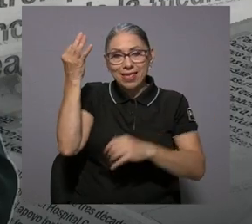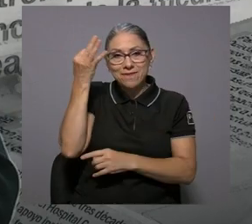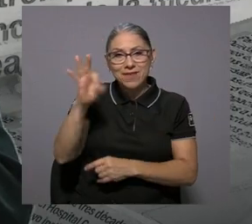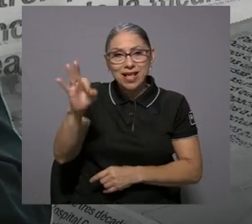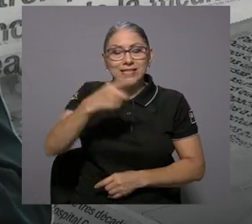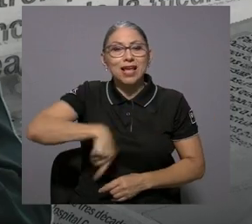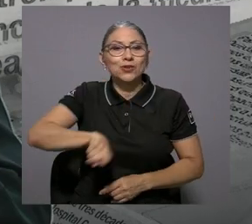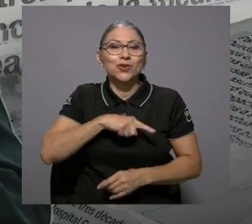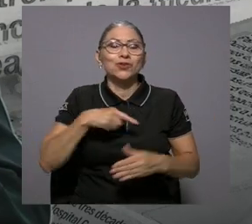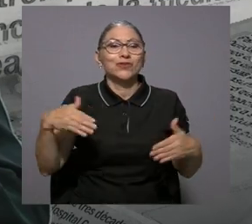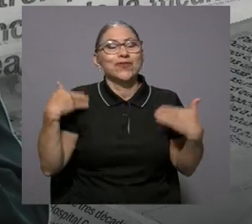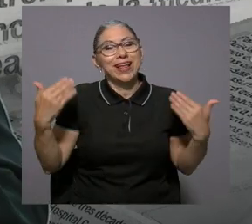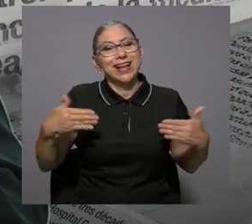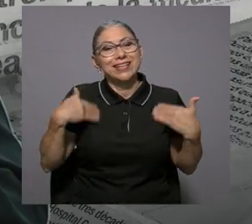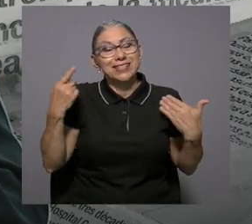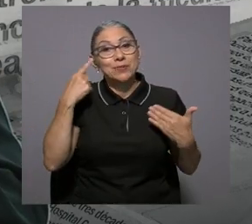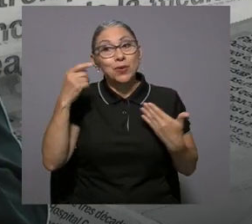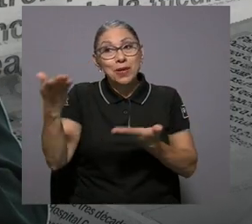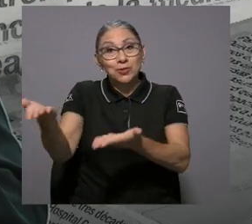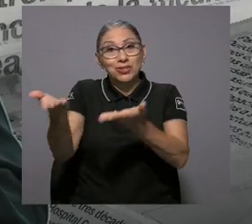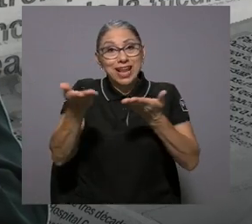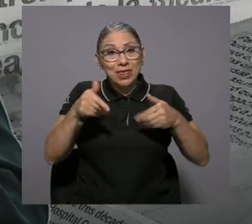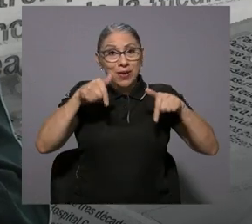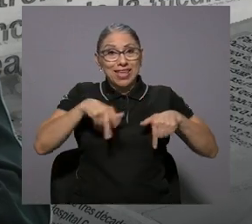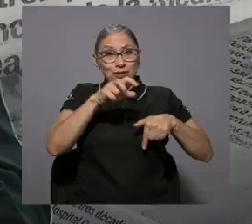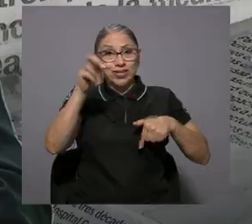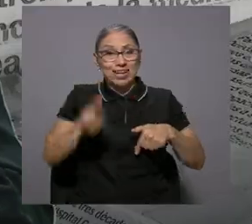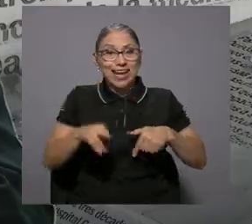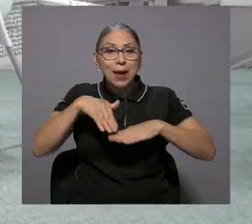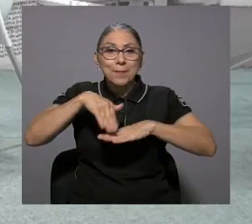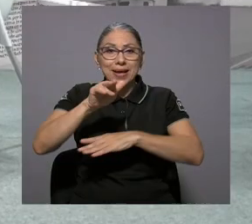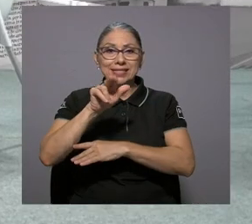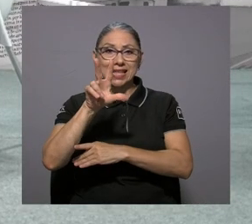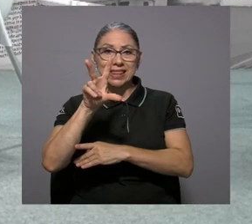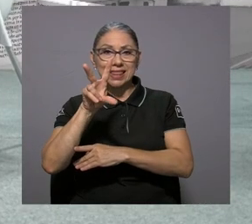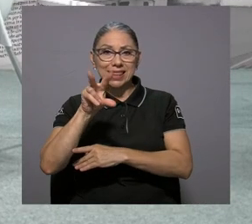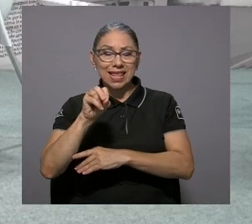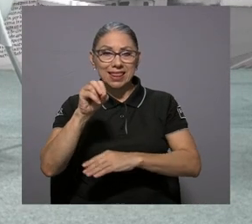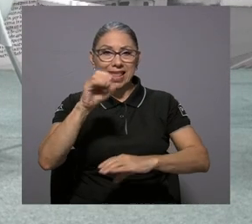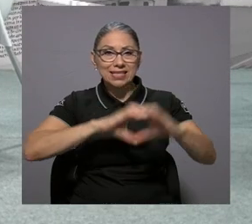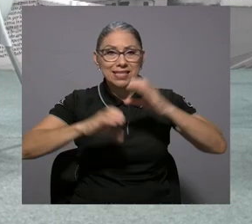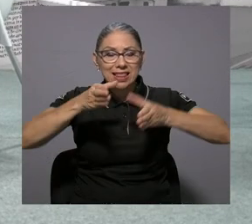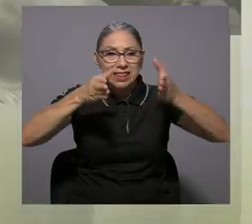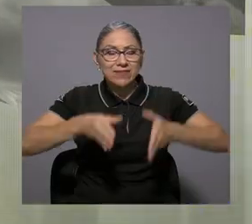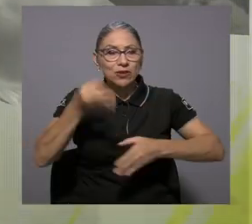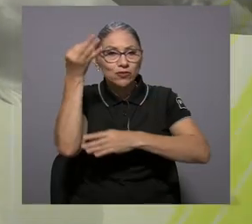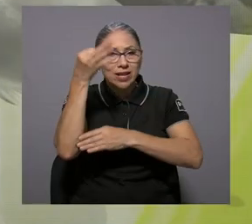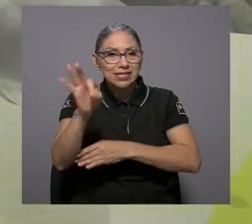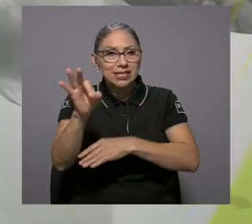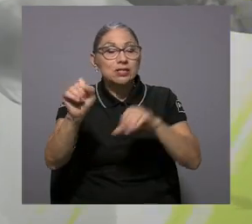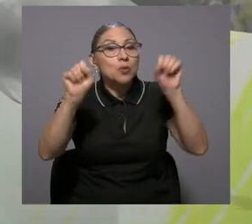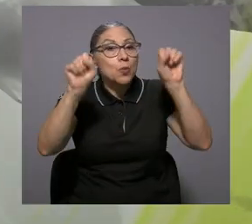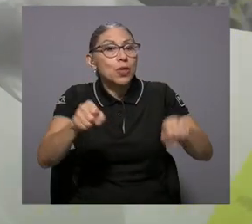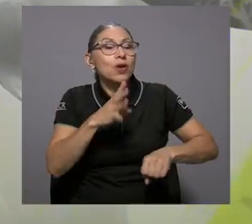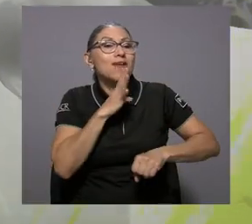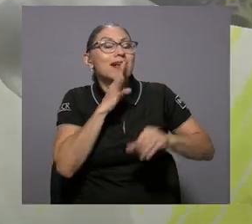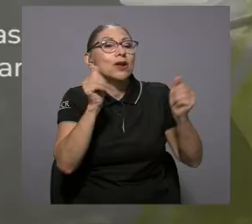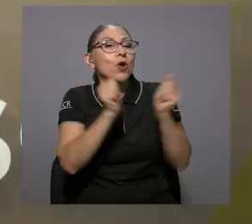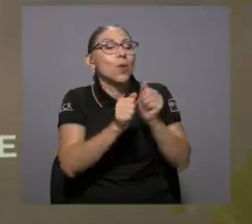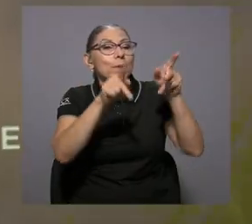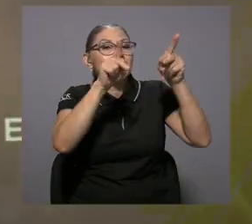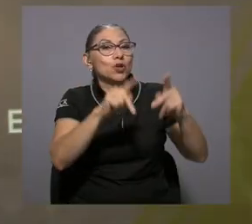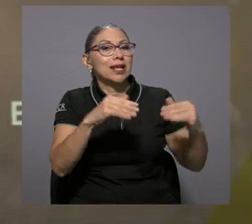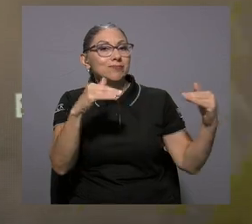traído aquí a Costa Rica más de 30 científicos franceses que pudieron conversar con sus homólogos de Costa